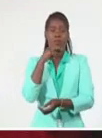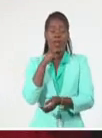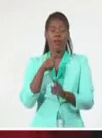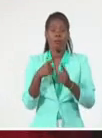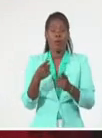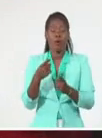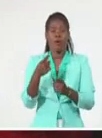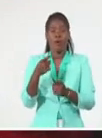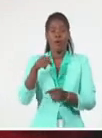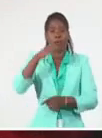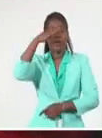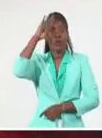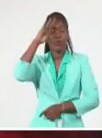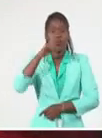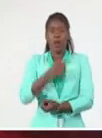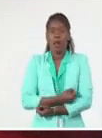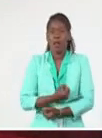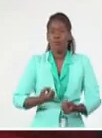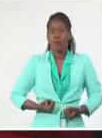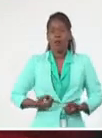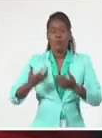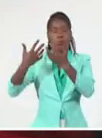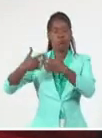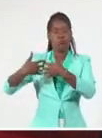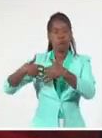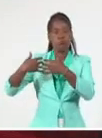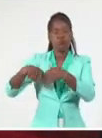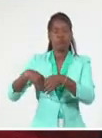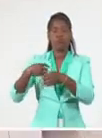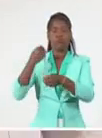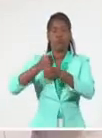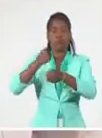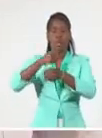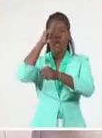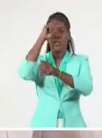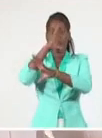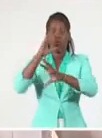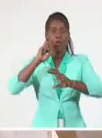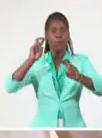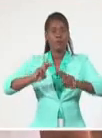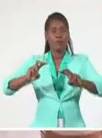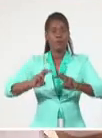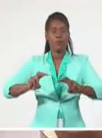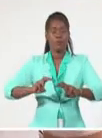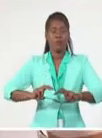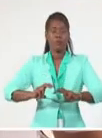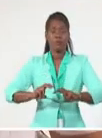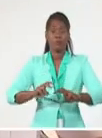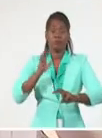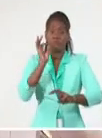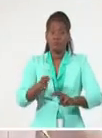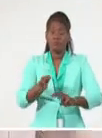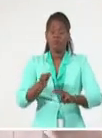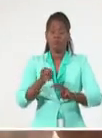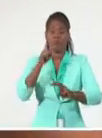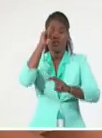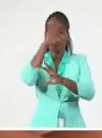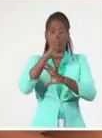porque esto ningún país de américa latina podría resolver esta situación en el esfuerzo de nuestros científicos me siento muy orgulloso